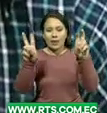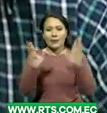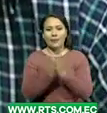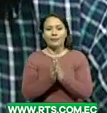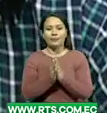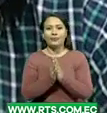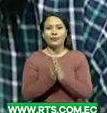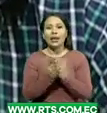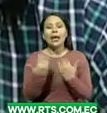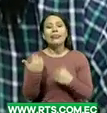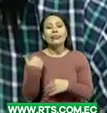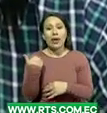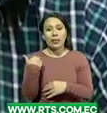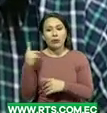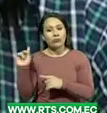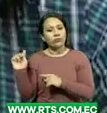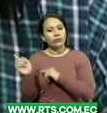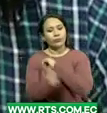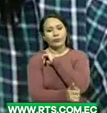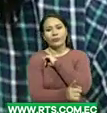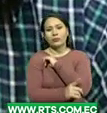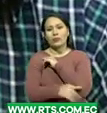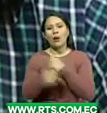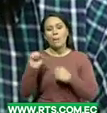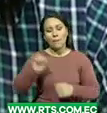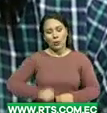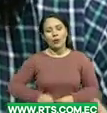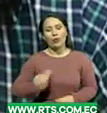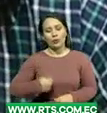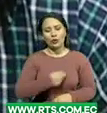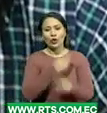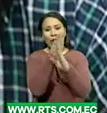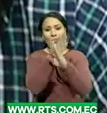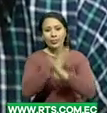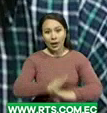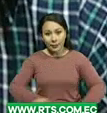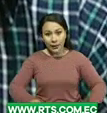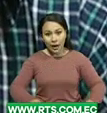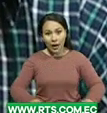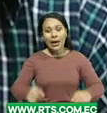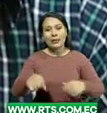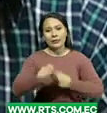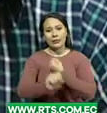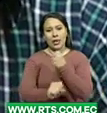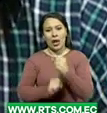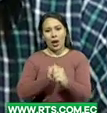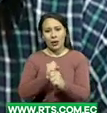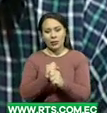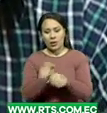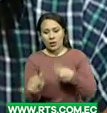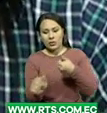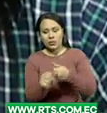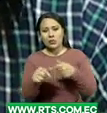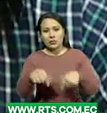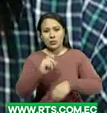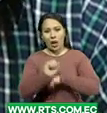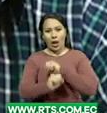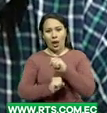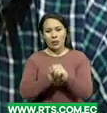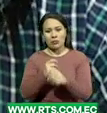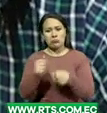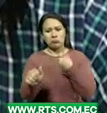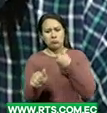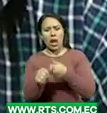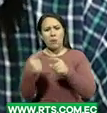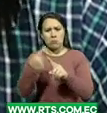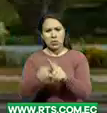penal tienen que ir a la cabecera, que podamos terminar esto en este año, en lo que queda del año, pues los próximos